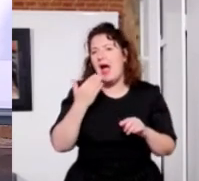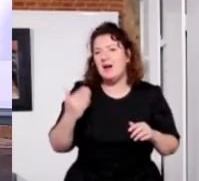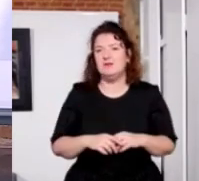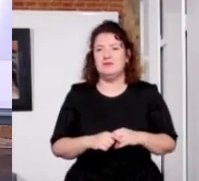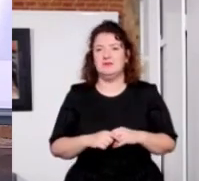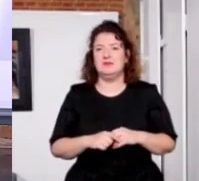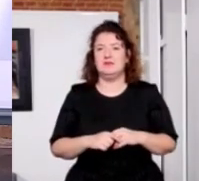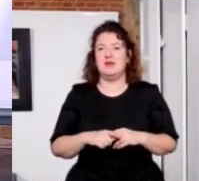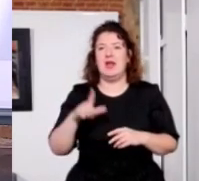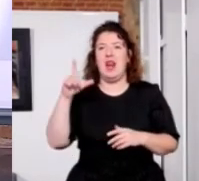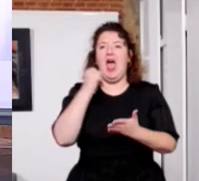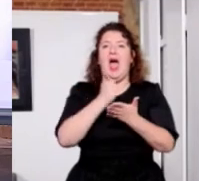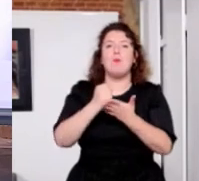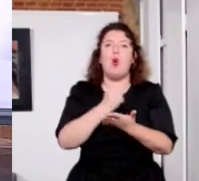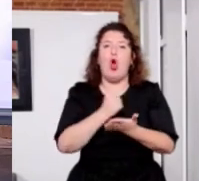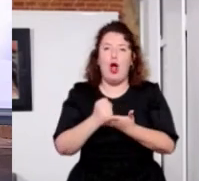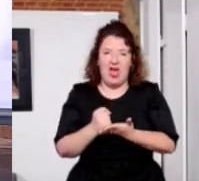Di.